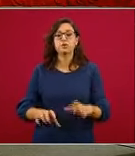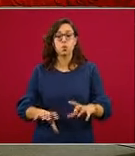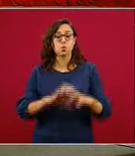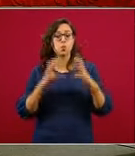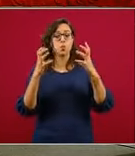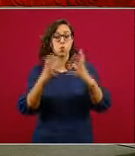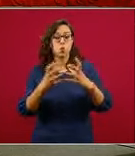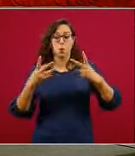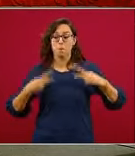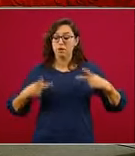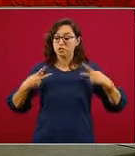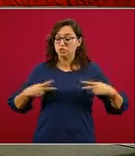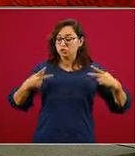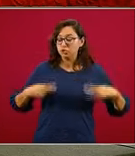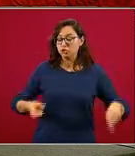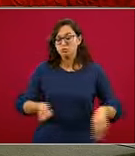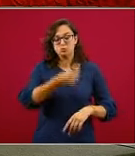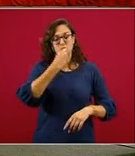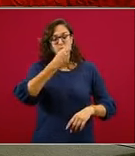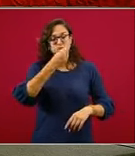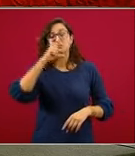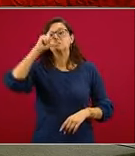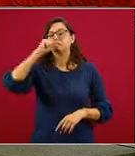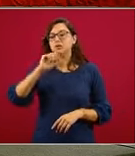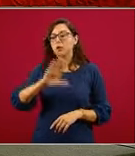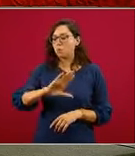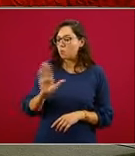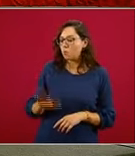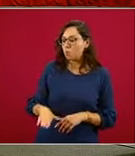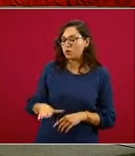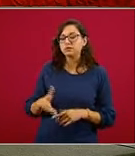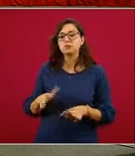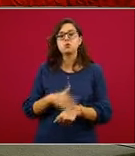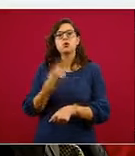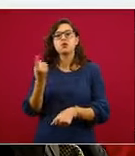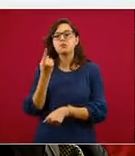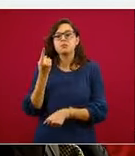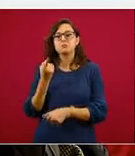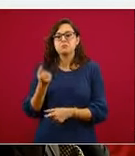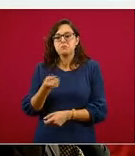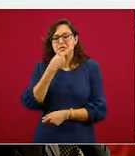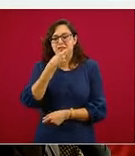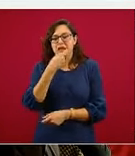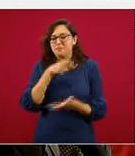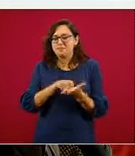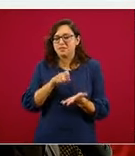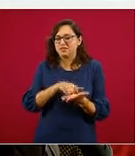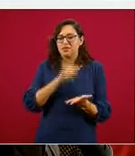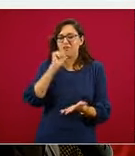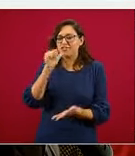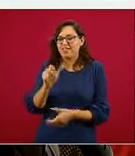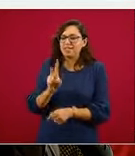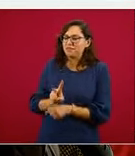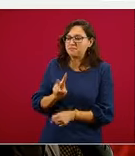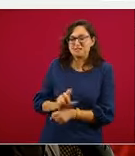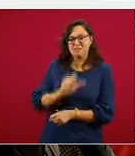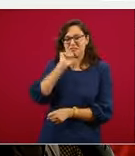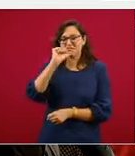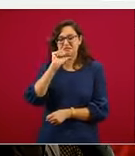de muertes por este tipo de medicamentos que no han sido vigilados por el médico de familia, el médico